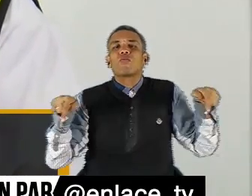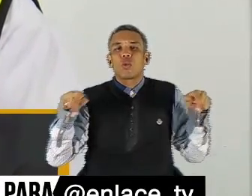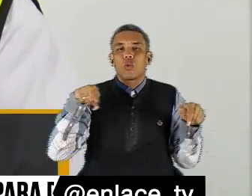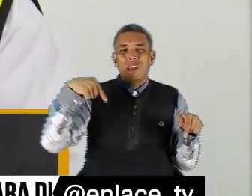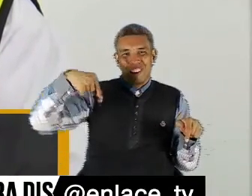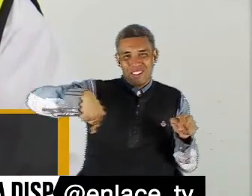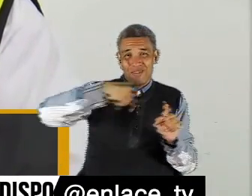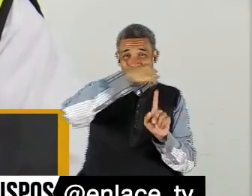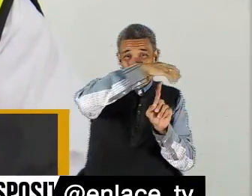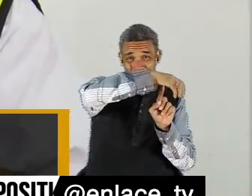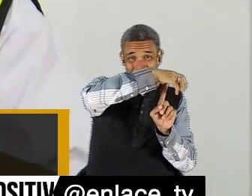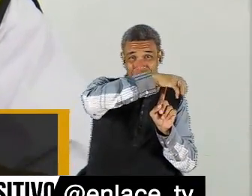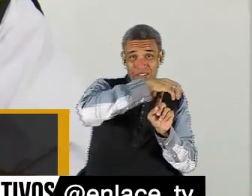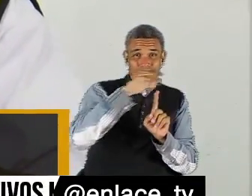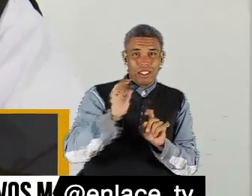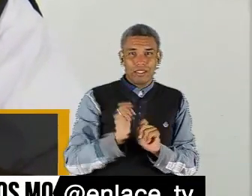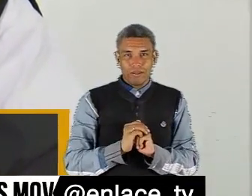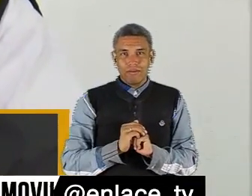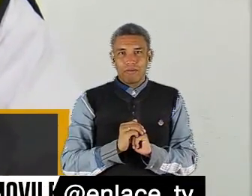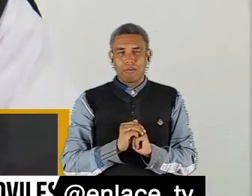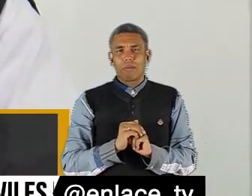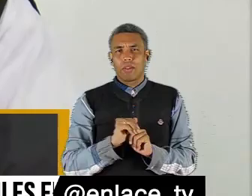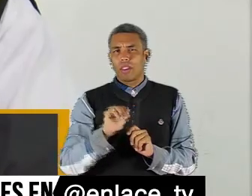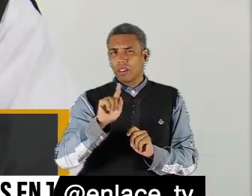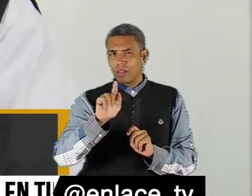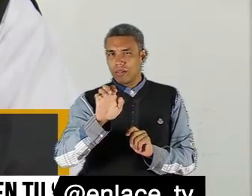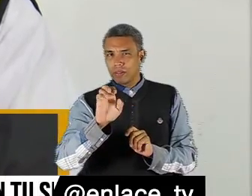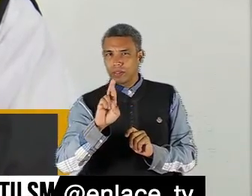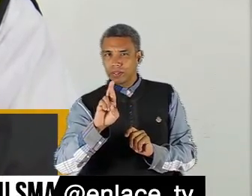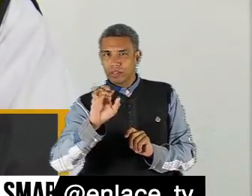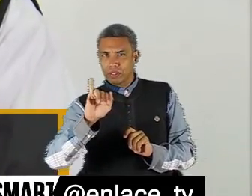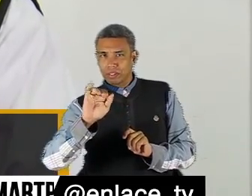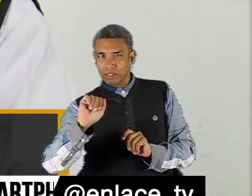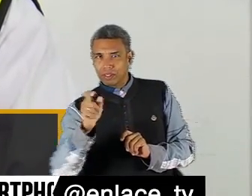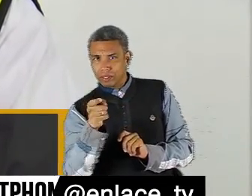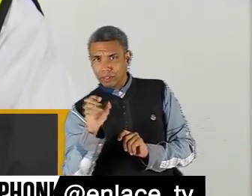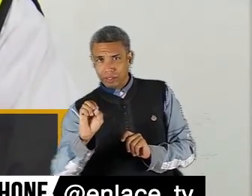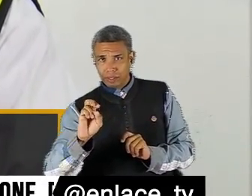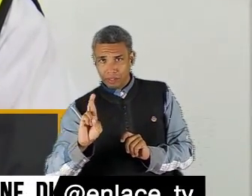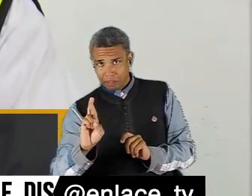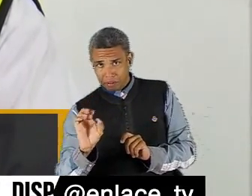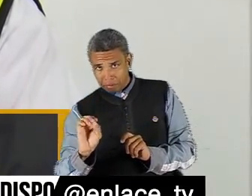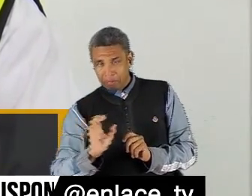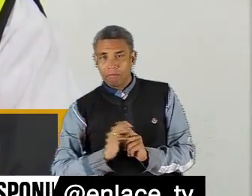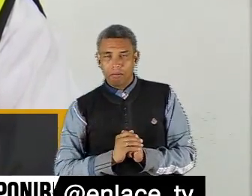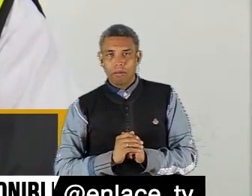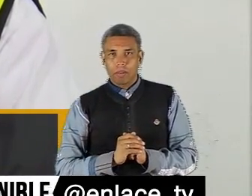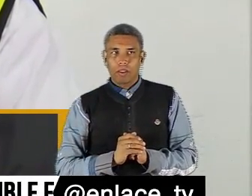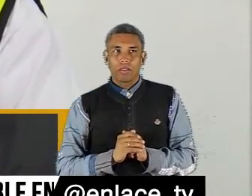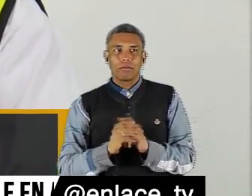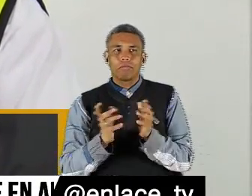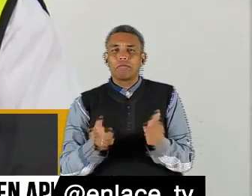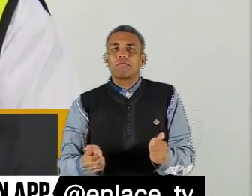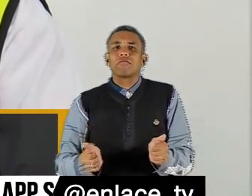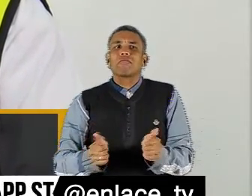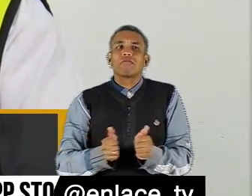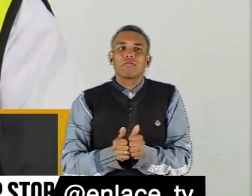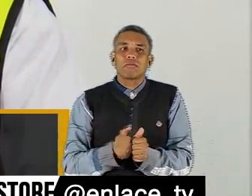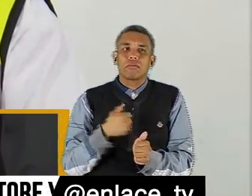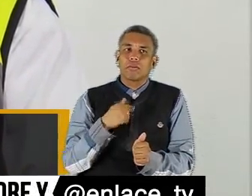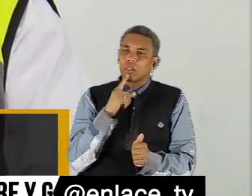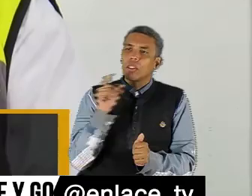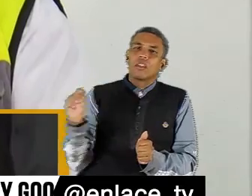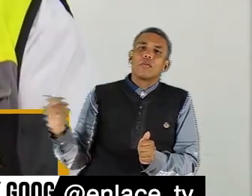la Feria, Feriagro número 51, el doctor Jorge Ortiz, con quien le decimos: Jorge, buenas tardes, ¿cómo